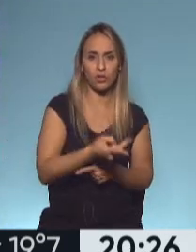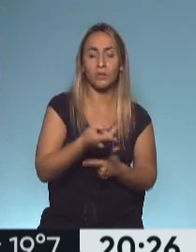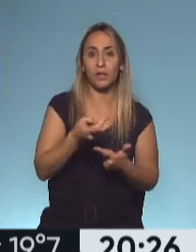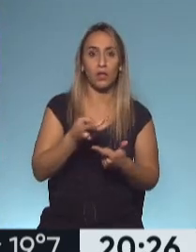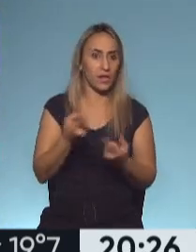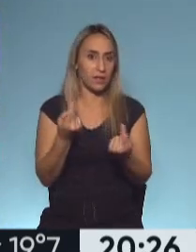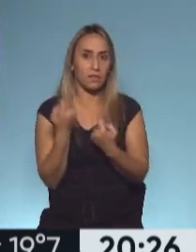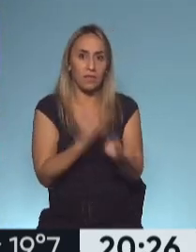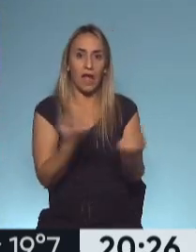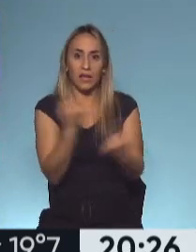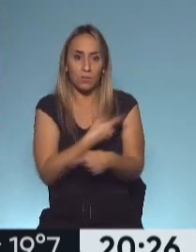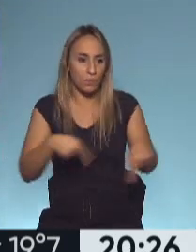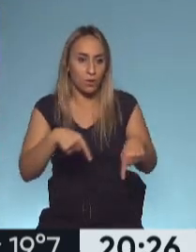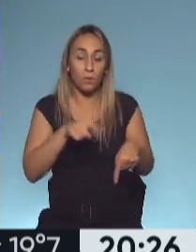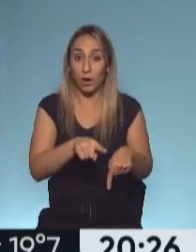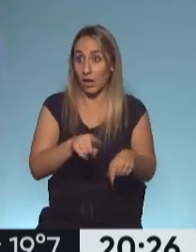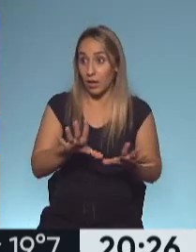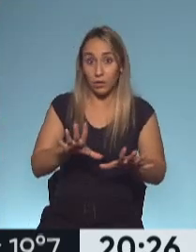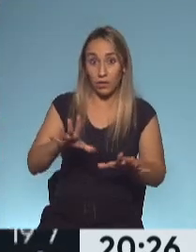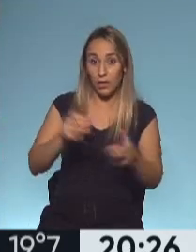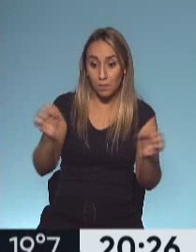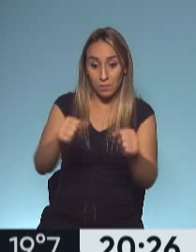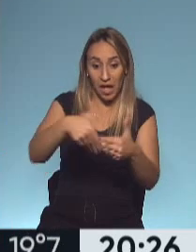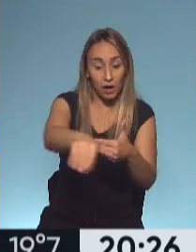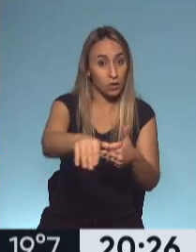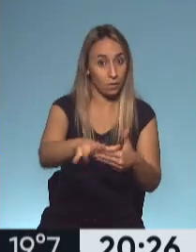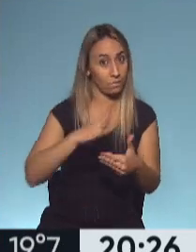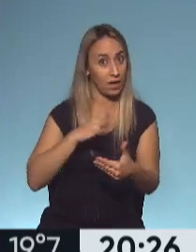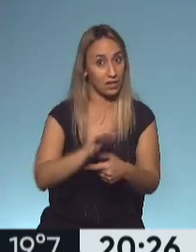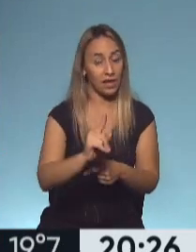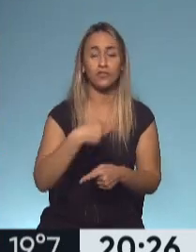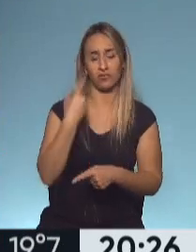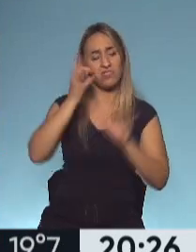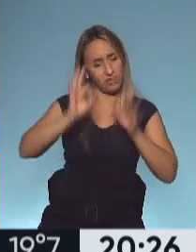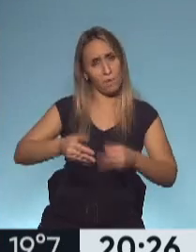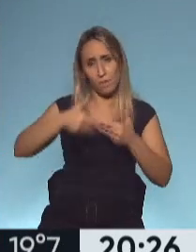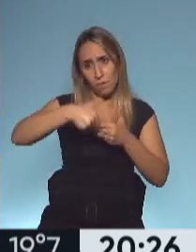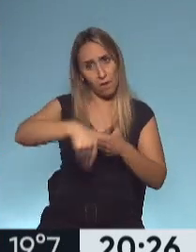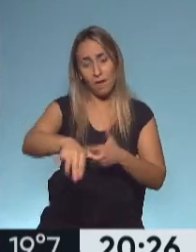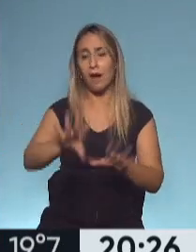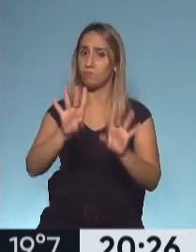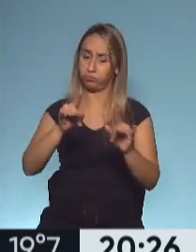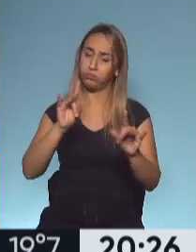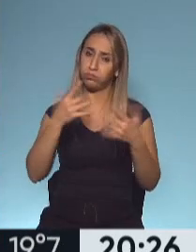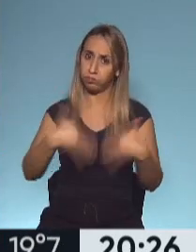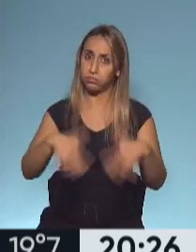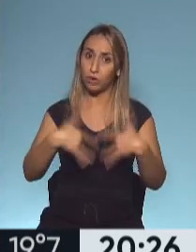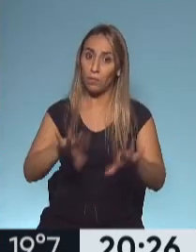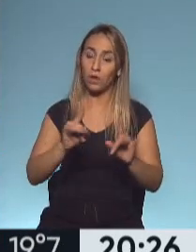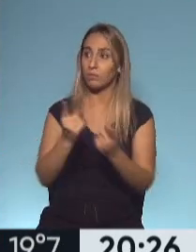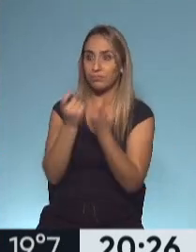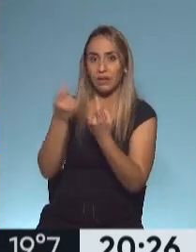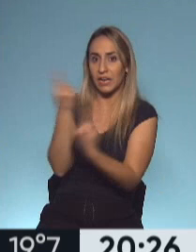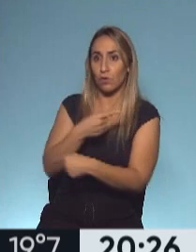insumos, porque todavía no llegó el invierno y lo que tenemos por delante sabemos que va a ser muy complejo y requiere de mayores